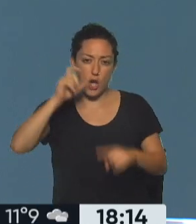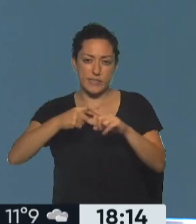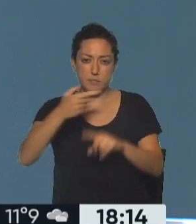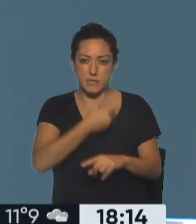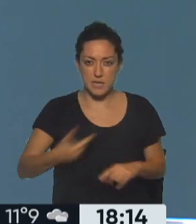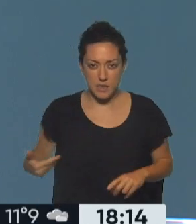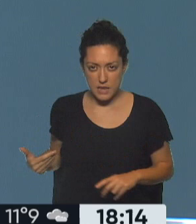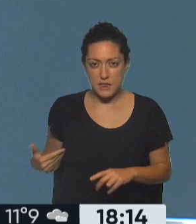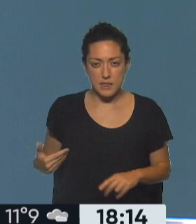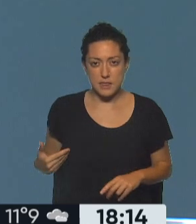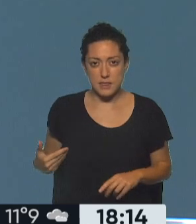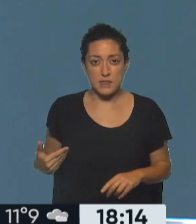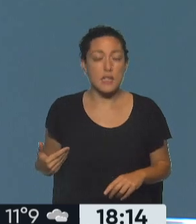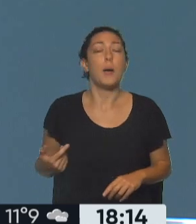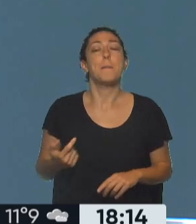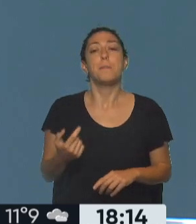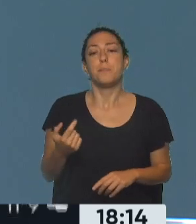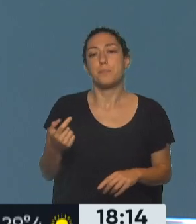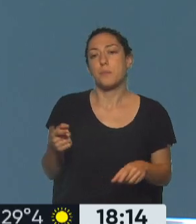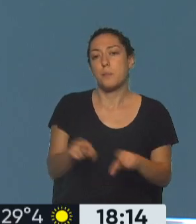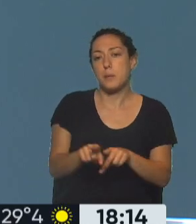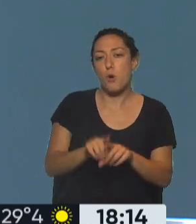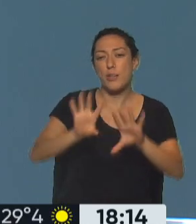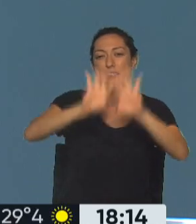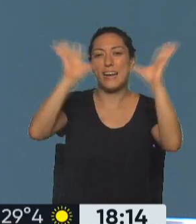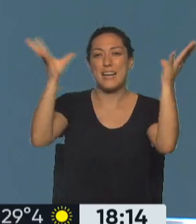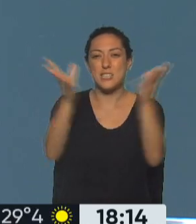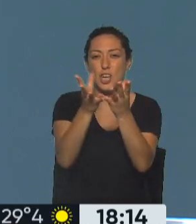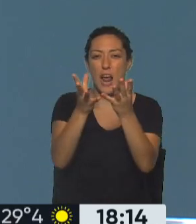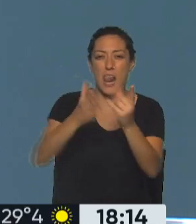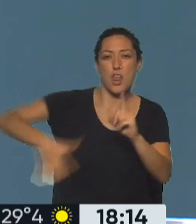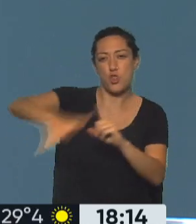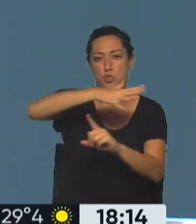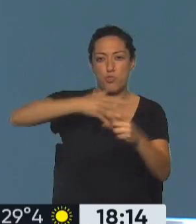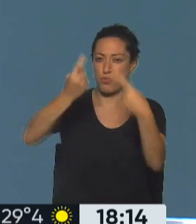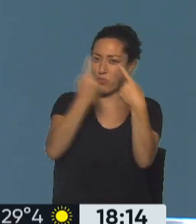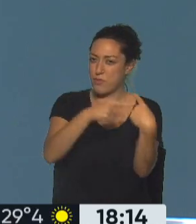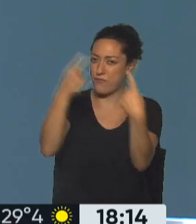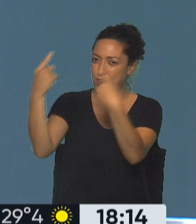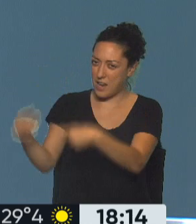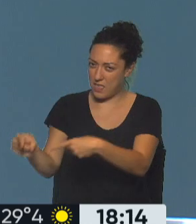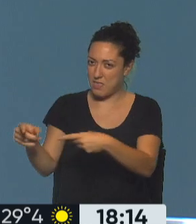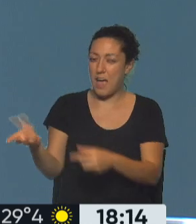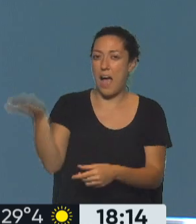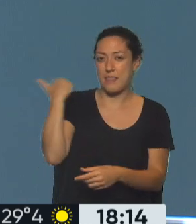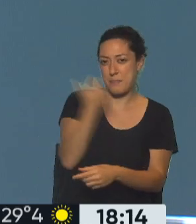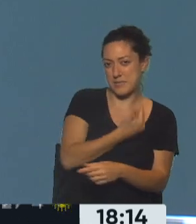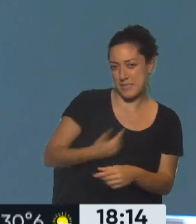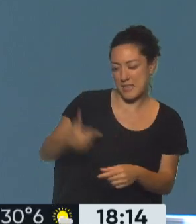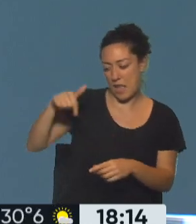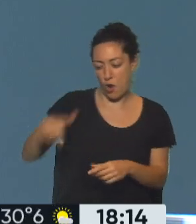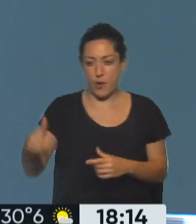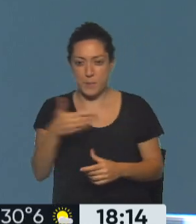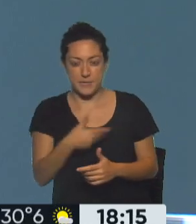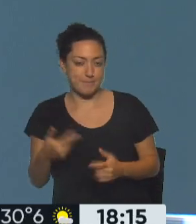que va a tener varios desafíos, entre ellos, bueno, un contexto internacional muy distinto al que le tocó en su momento. Una elección que decíamos